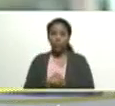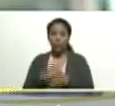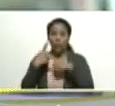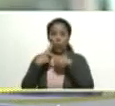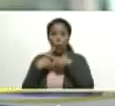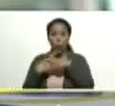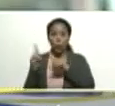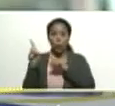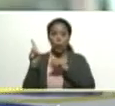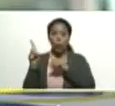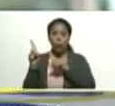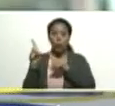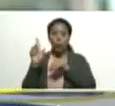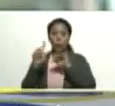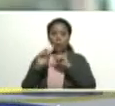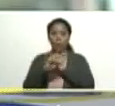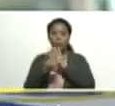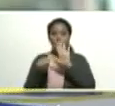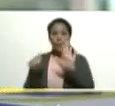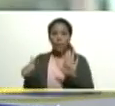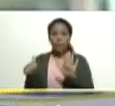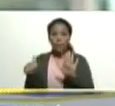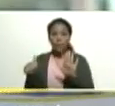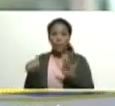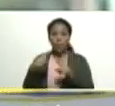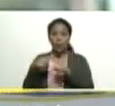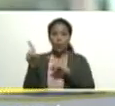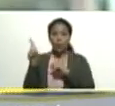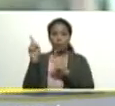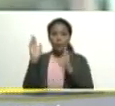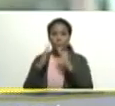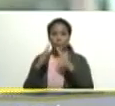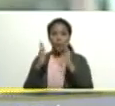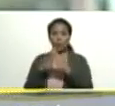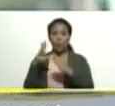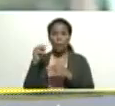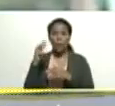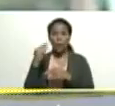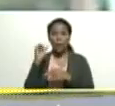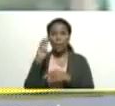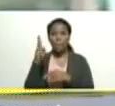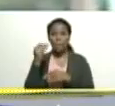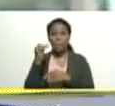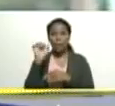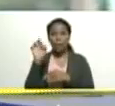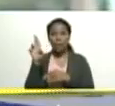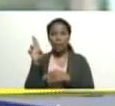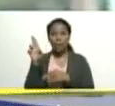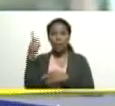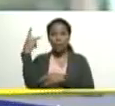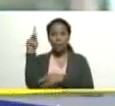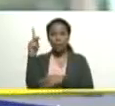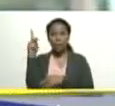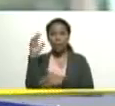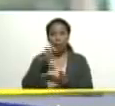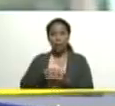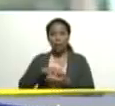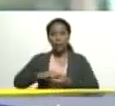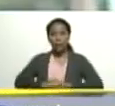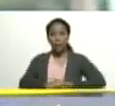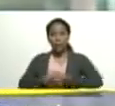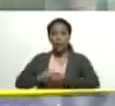Decimosexto puesto, Ligia Báez de Montec, Hacienda Maripier, parroquia El Carmen, Boconó.